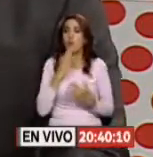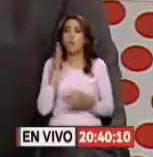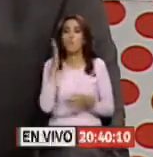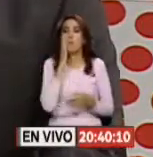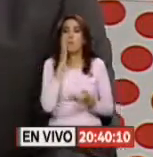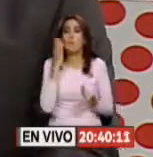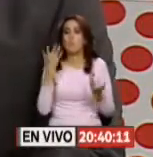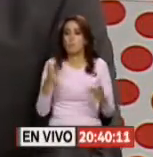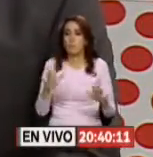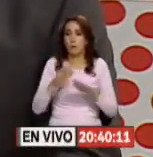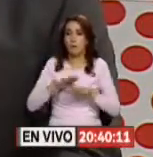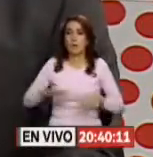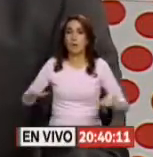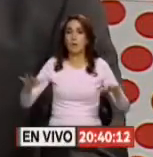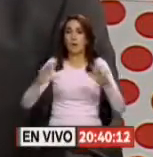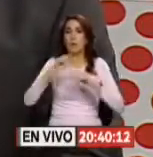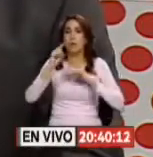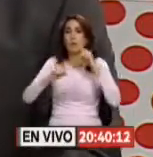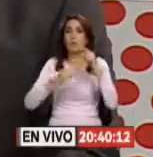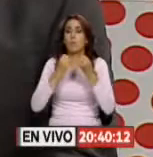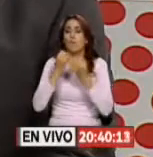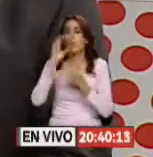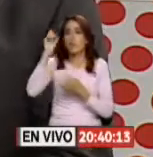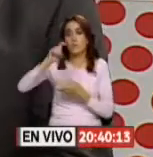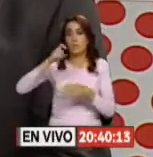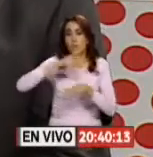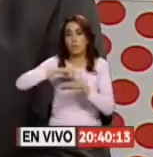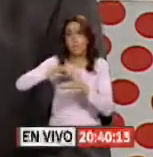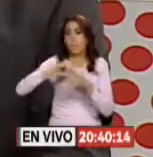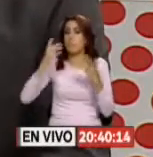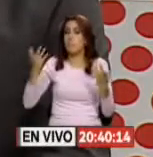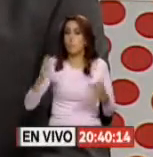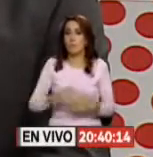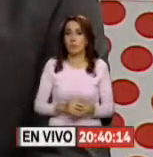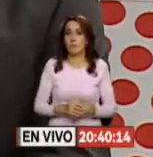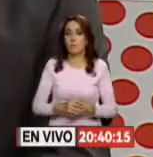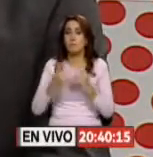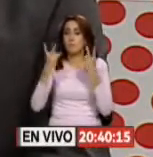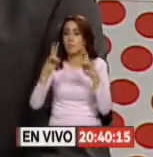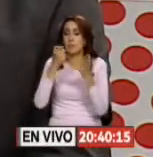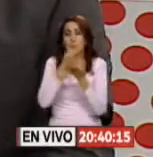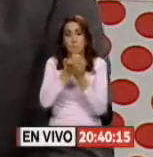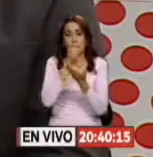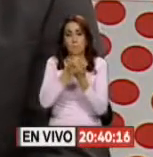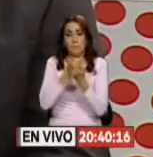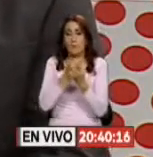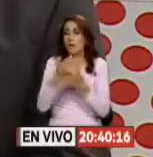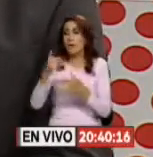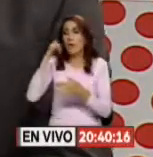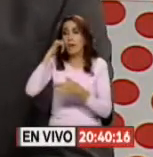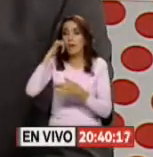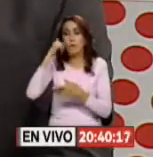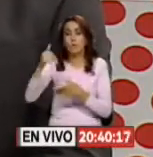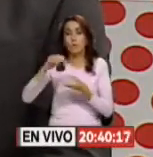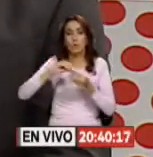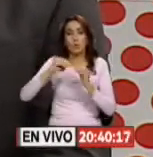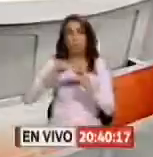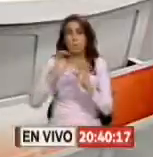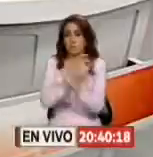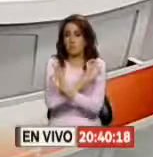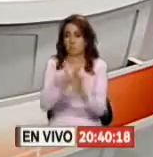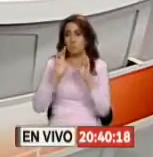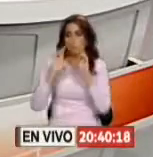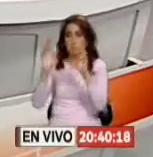cómo, si ya está cerca o no, cuánto tiempo falta para la compra del medicamento. Y lo que me dicen es, deje su número de teléfono. Y no hay